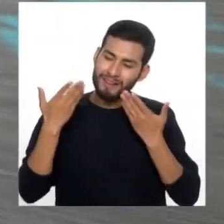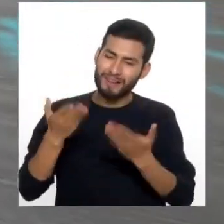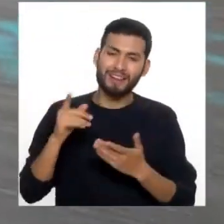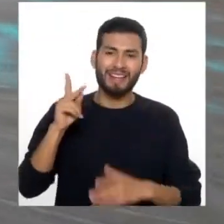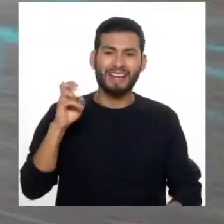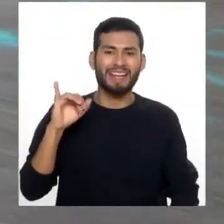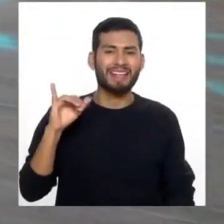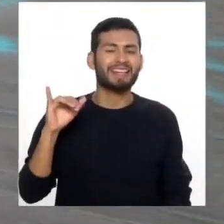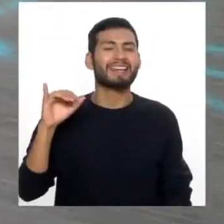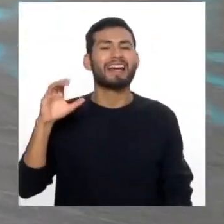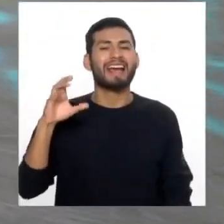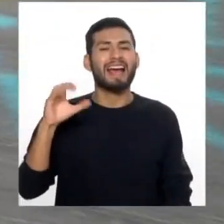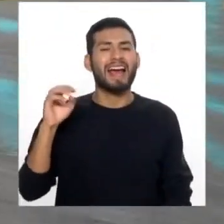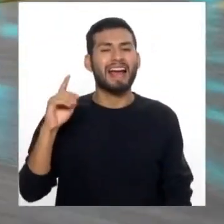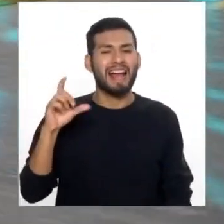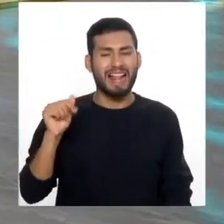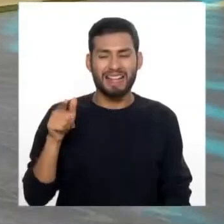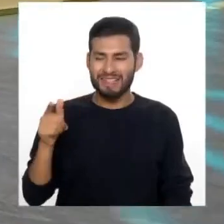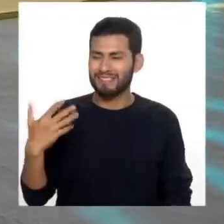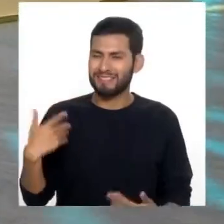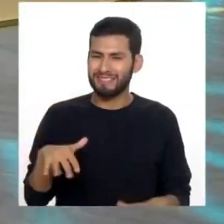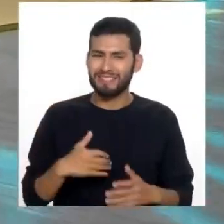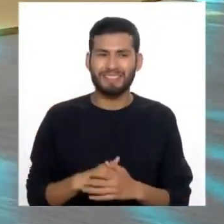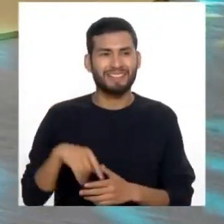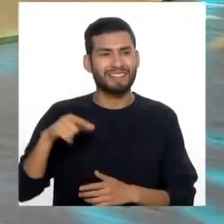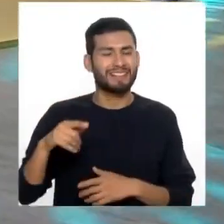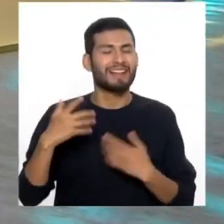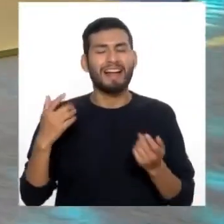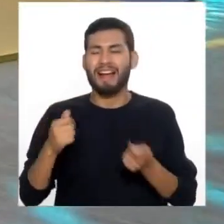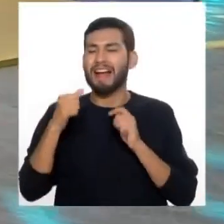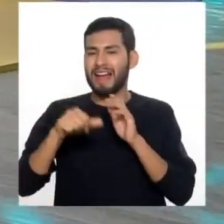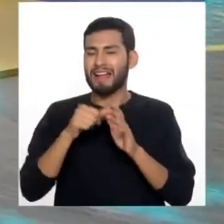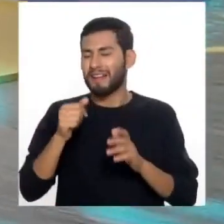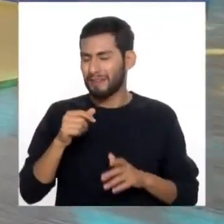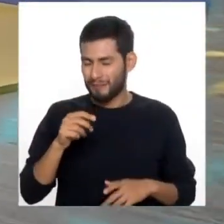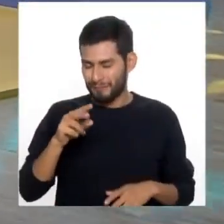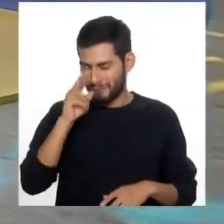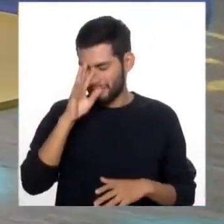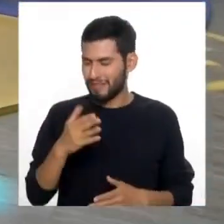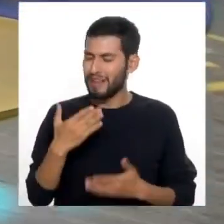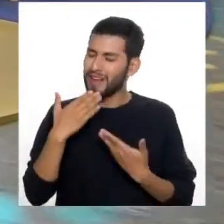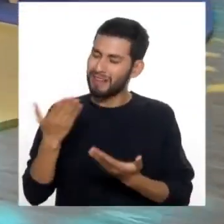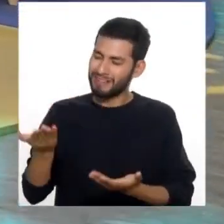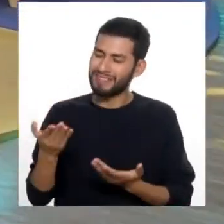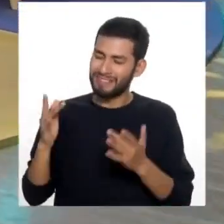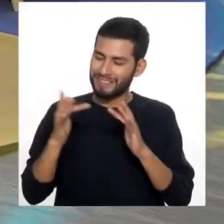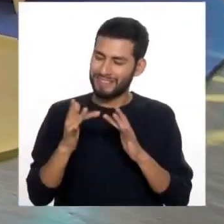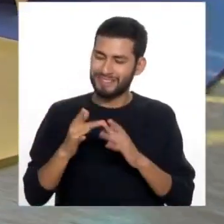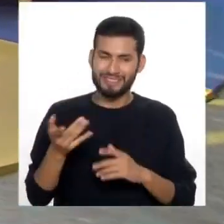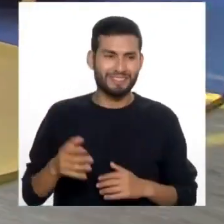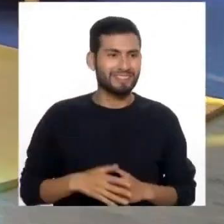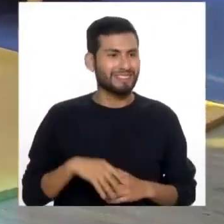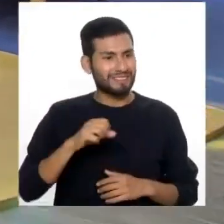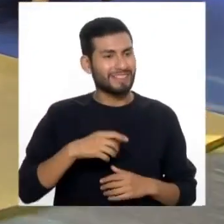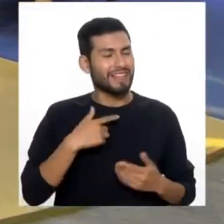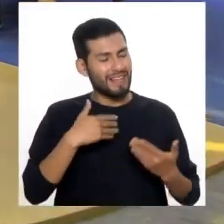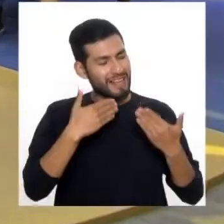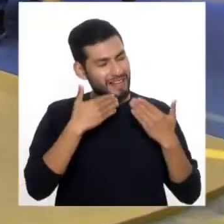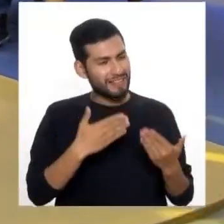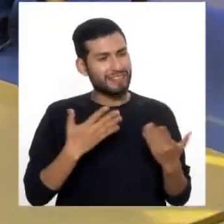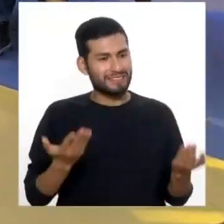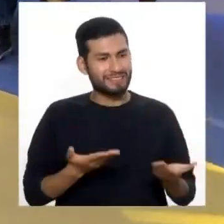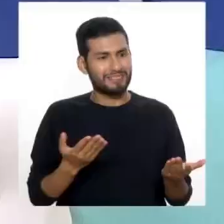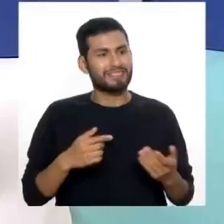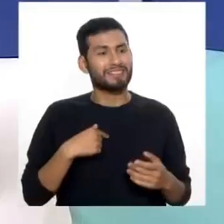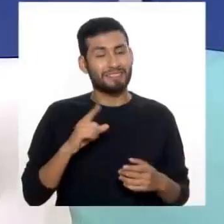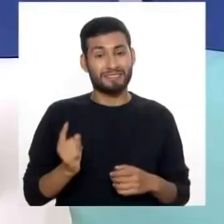Kay Candela, una de las grandes, como dijo Christopher, artistas peruanas. Kay, qué lindo tenerte aquí en Conecta. ¿Cómo estás? Mucho gusto, pues agradecida de poder estar